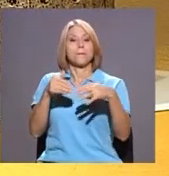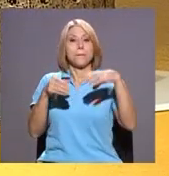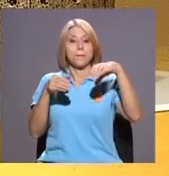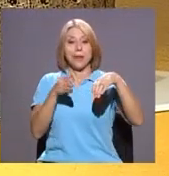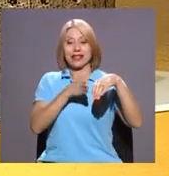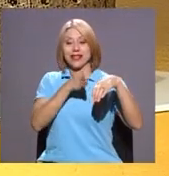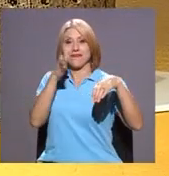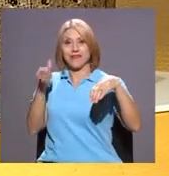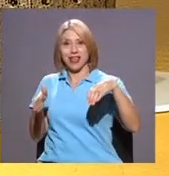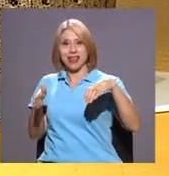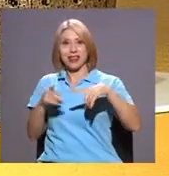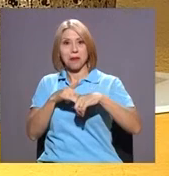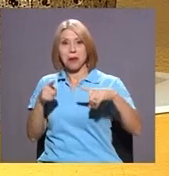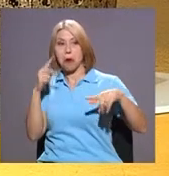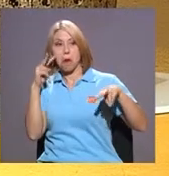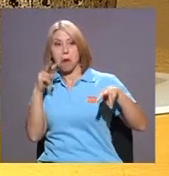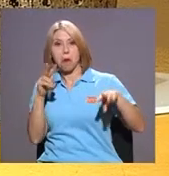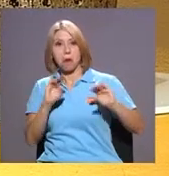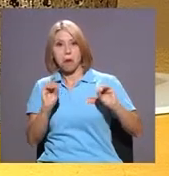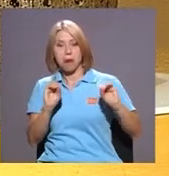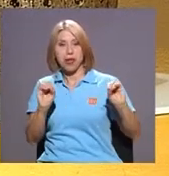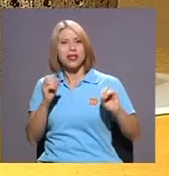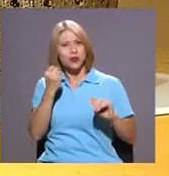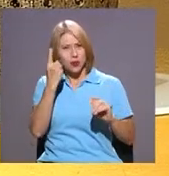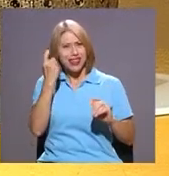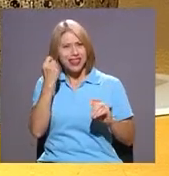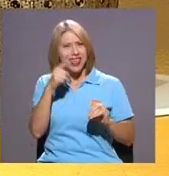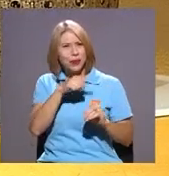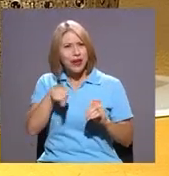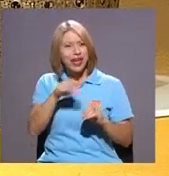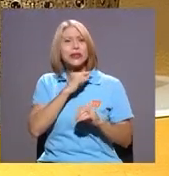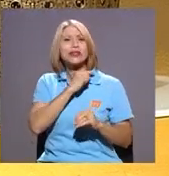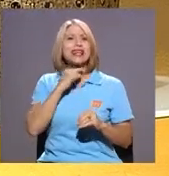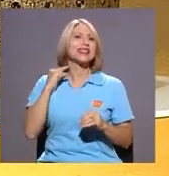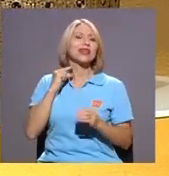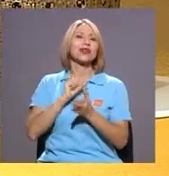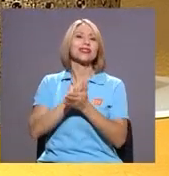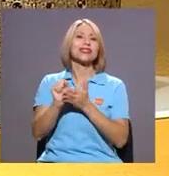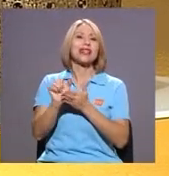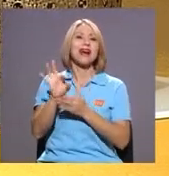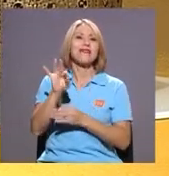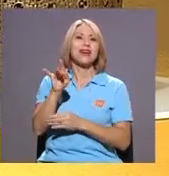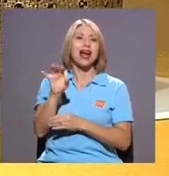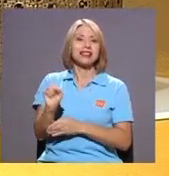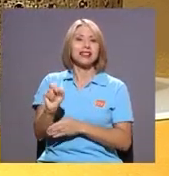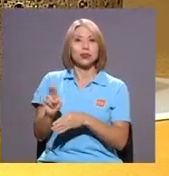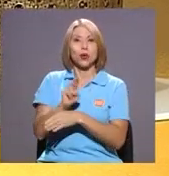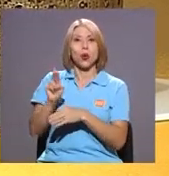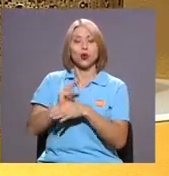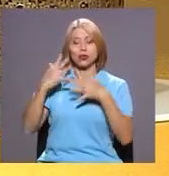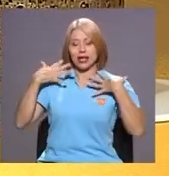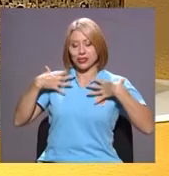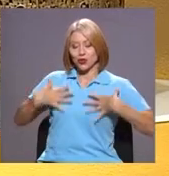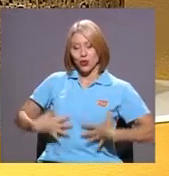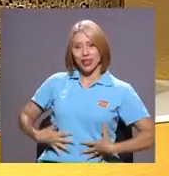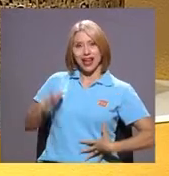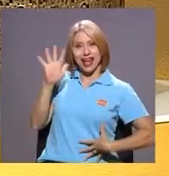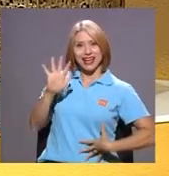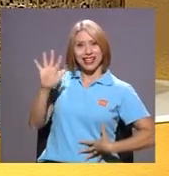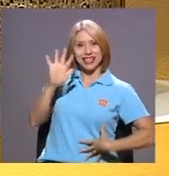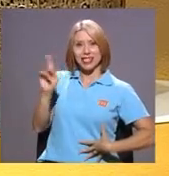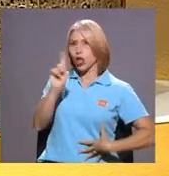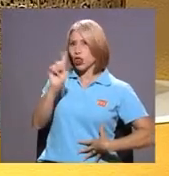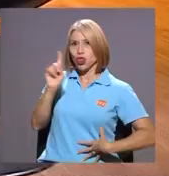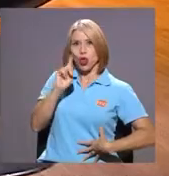ellos usan, los sacerdotes de San Francisco usan sotana gris, sí. no café como usaba